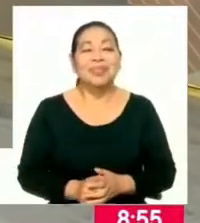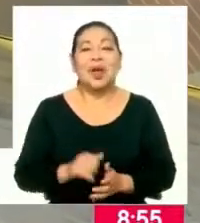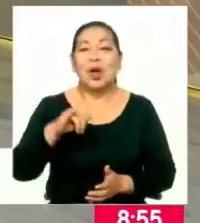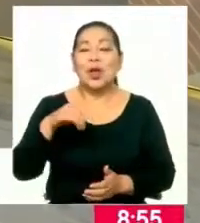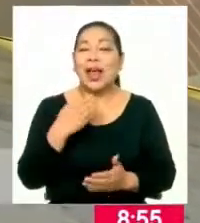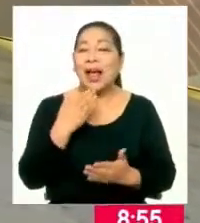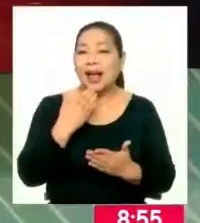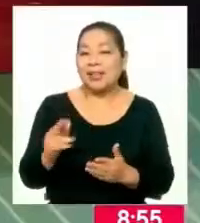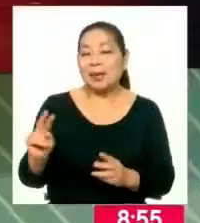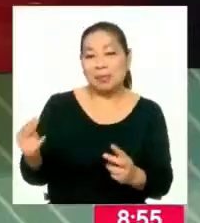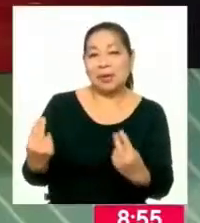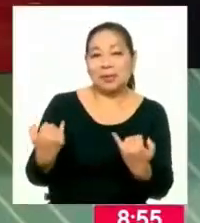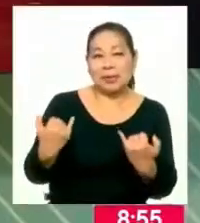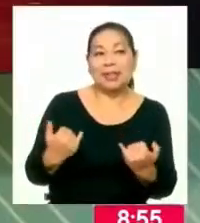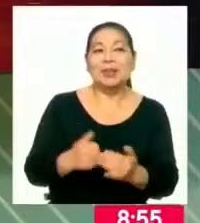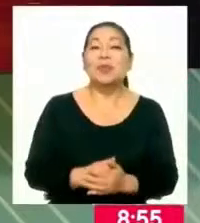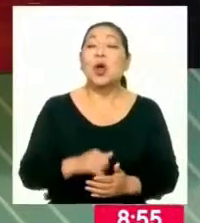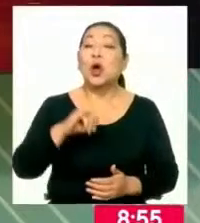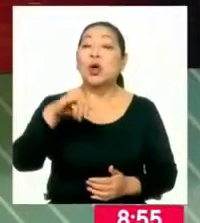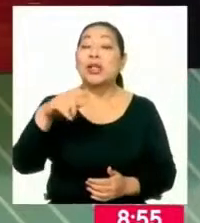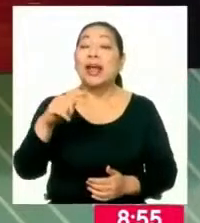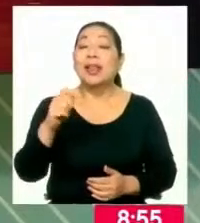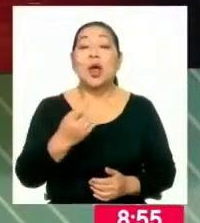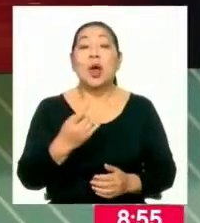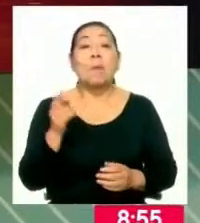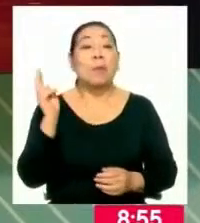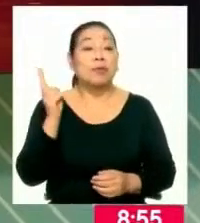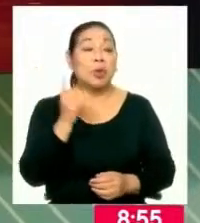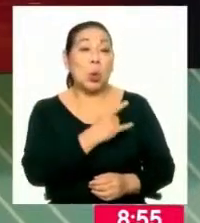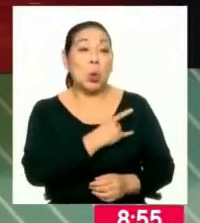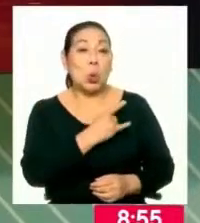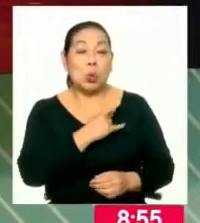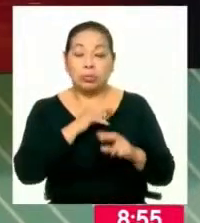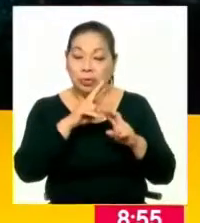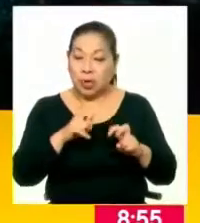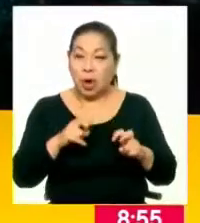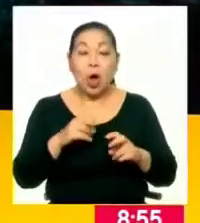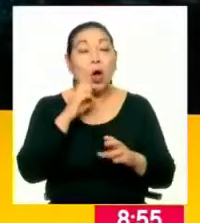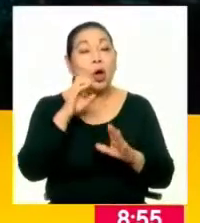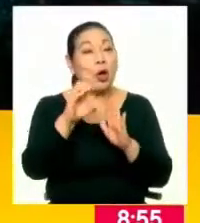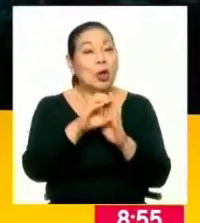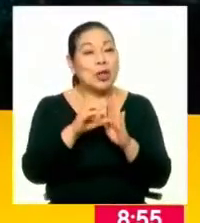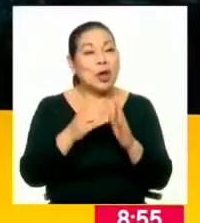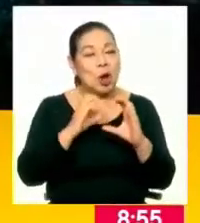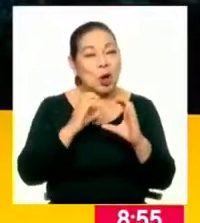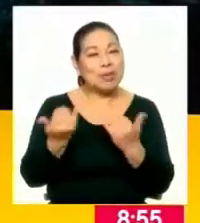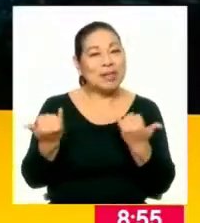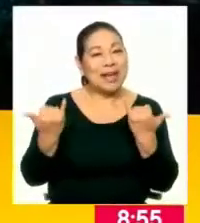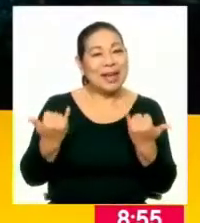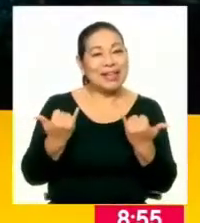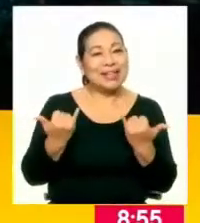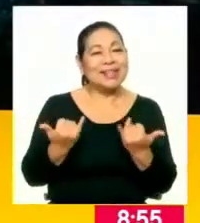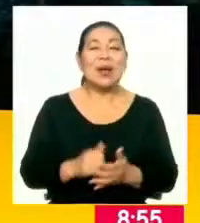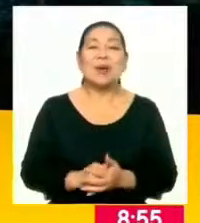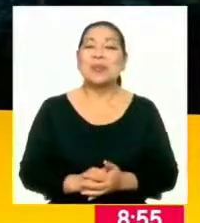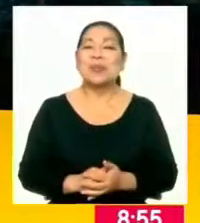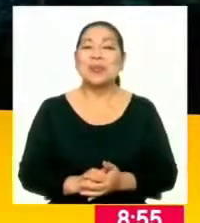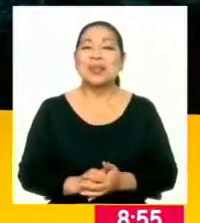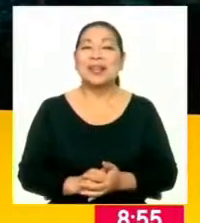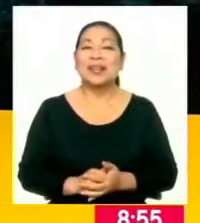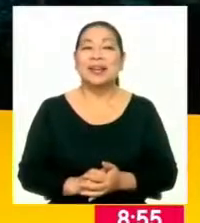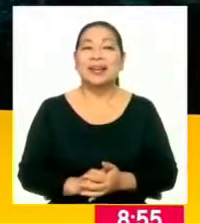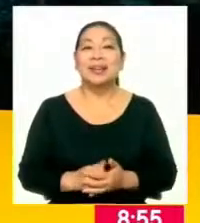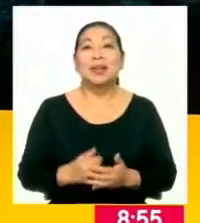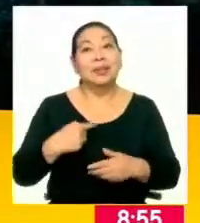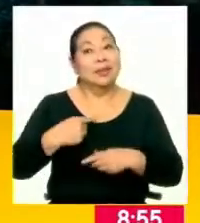Tello, muchas gracias por estar con nosotros. José Tello, profesor universitario, analista político y constitucionalista, ha estado conversando esta mañana.